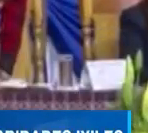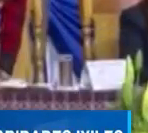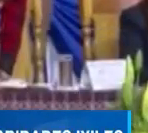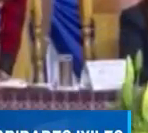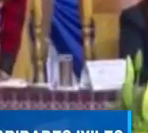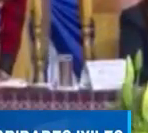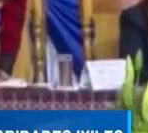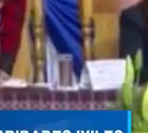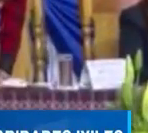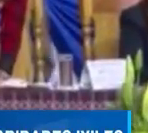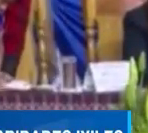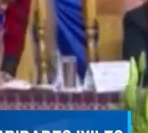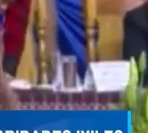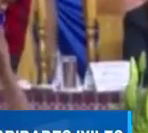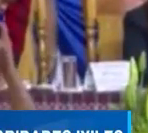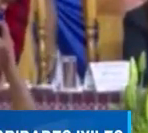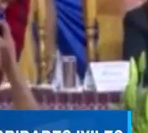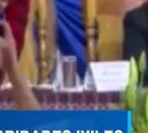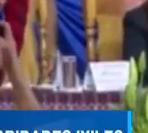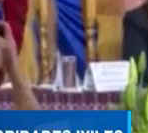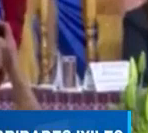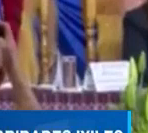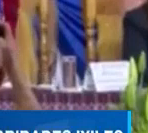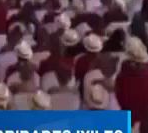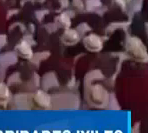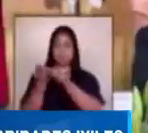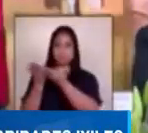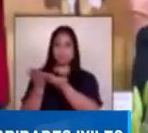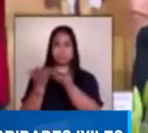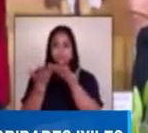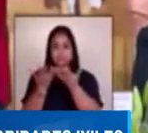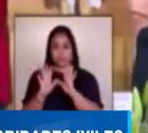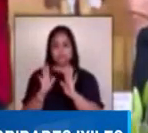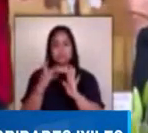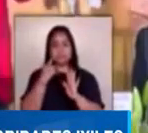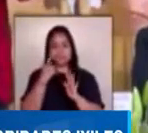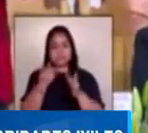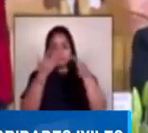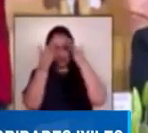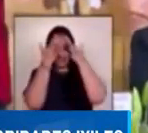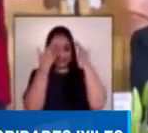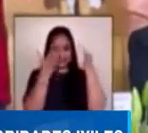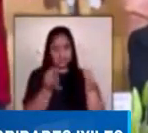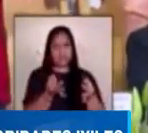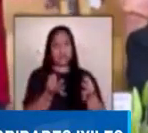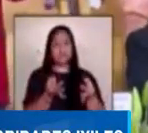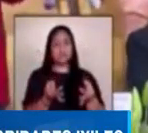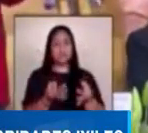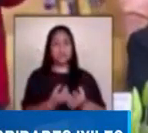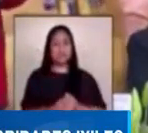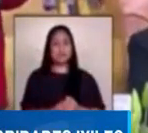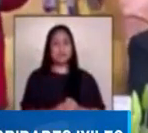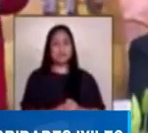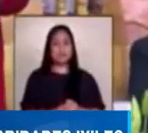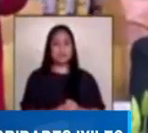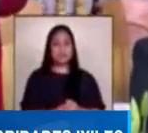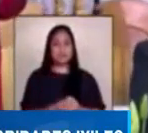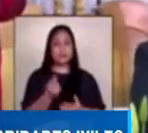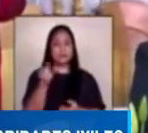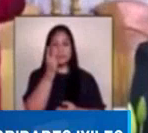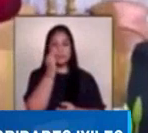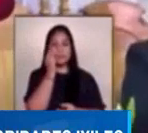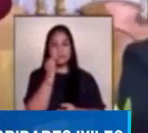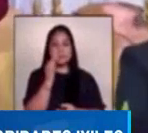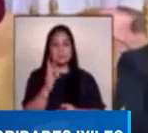escuchando para aprender para entender y para saber cómo va